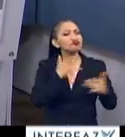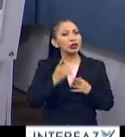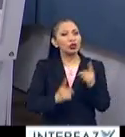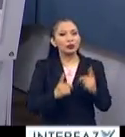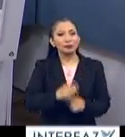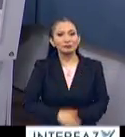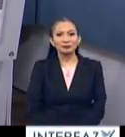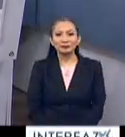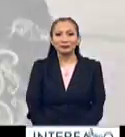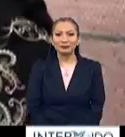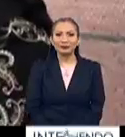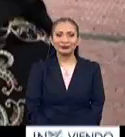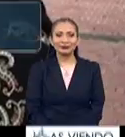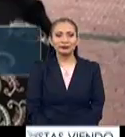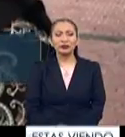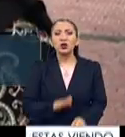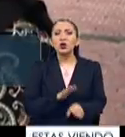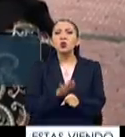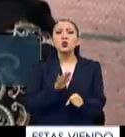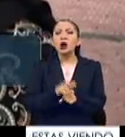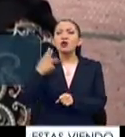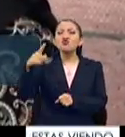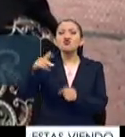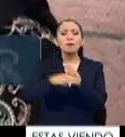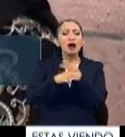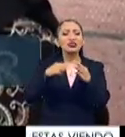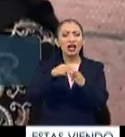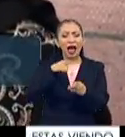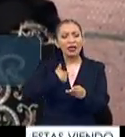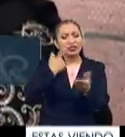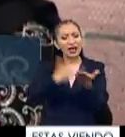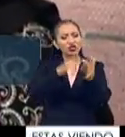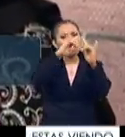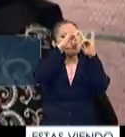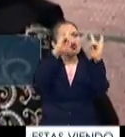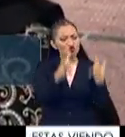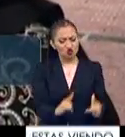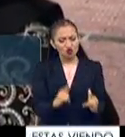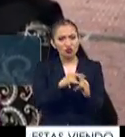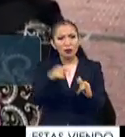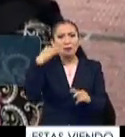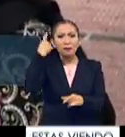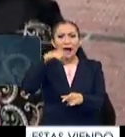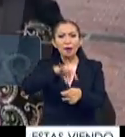inquietudes. ¿Cuáles son los materiales que conforman una casilla